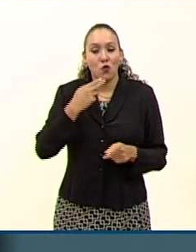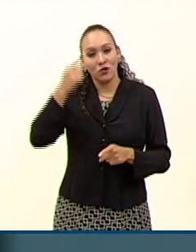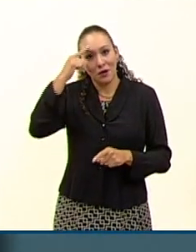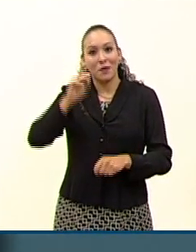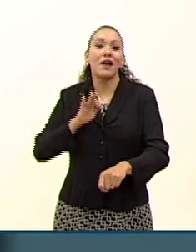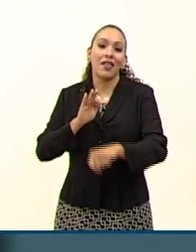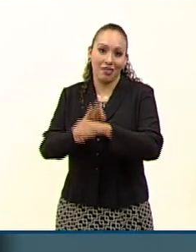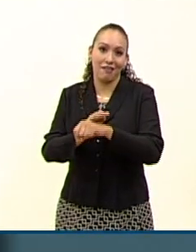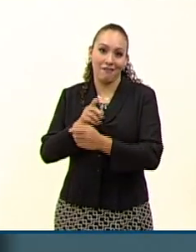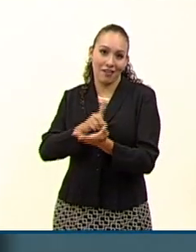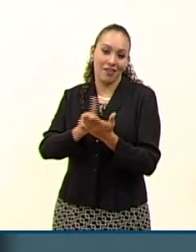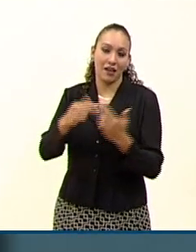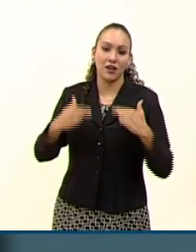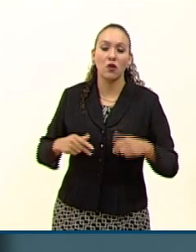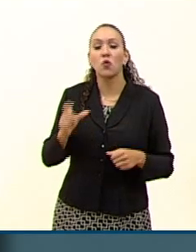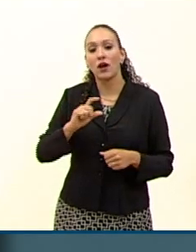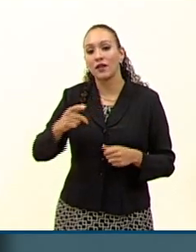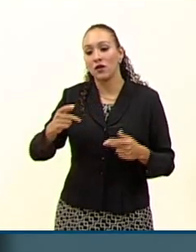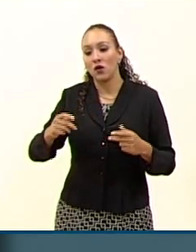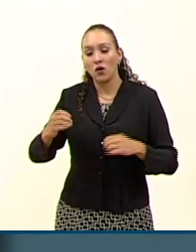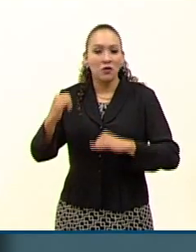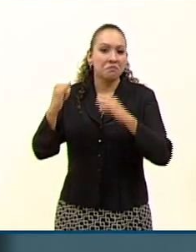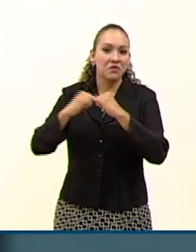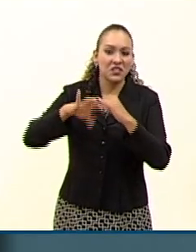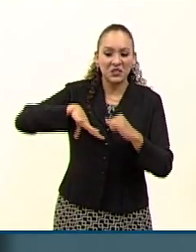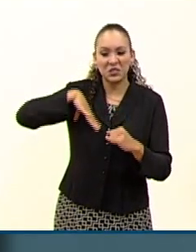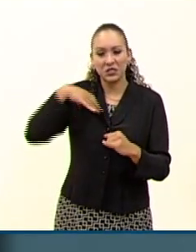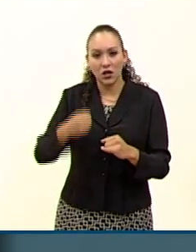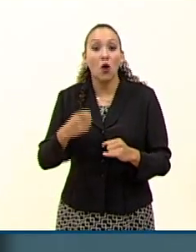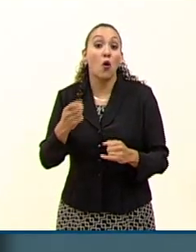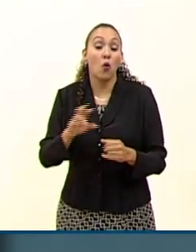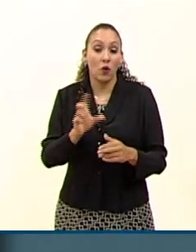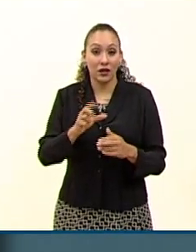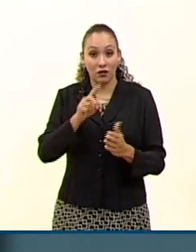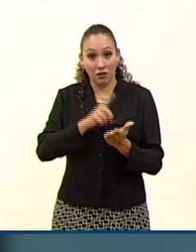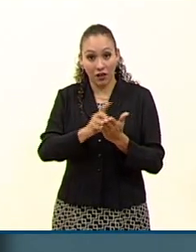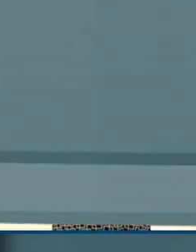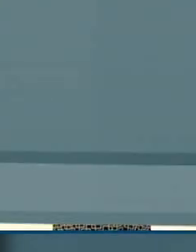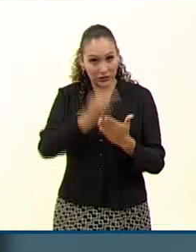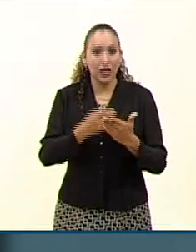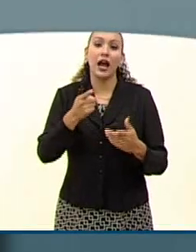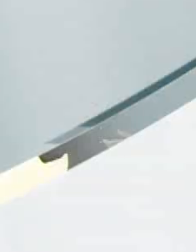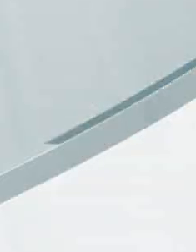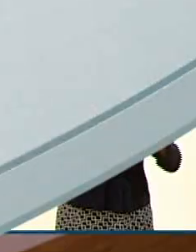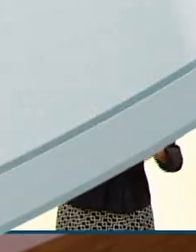ciudadanía contra abusos de autoridad y para evitar violaciones a sus derechos.